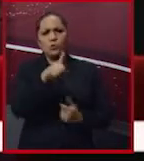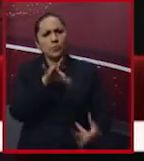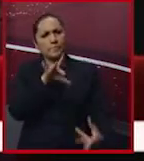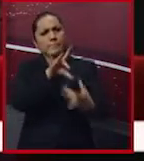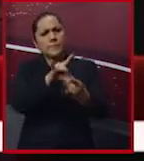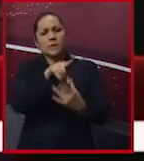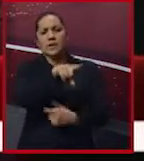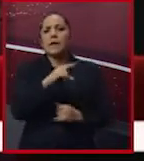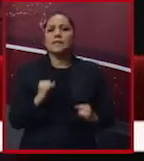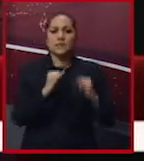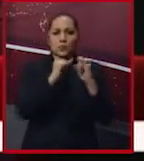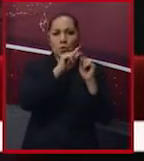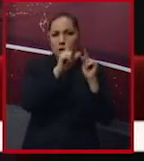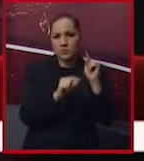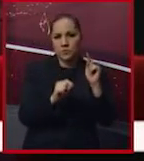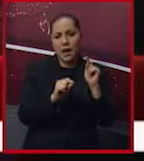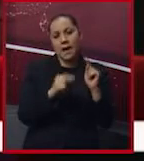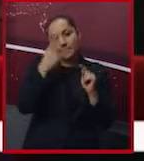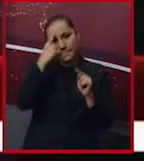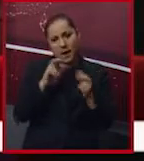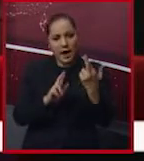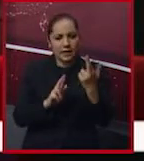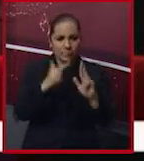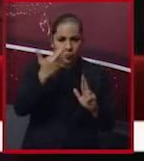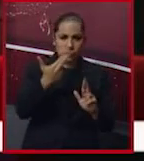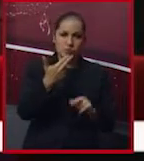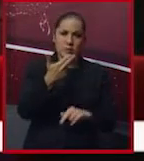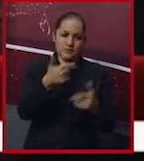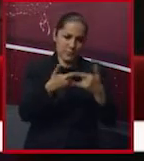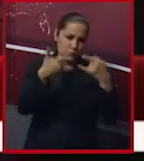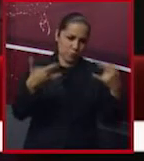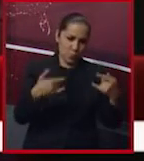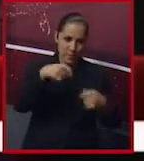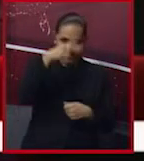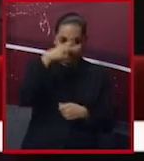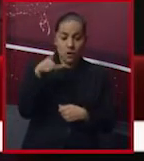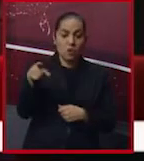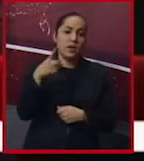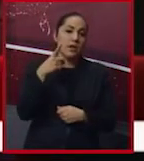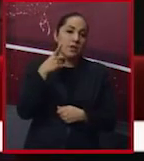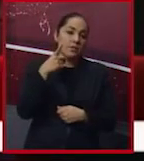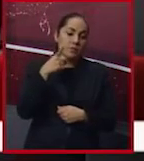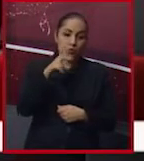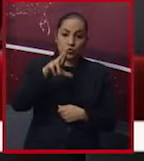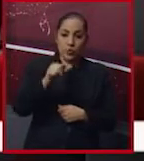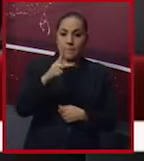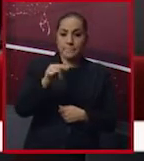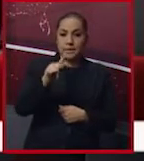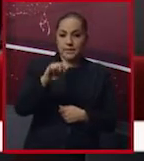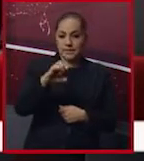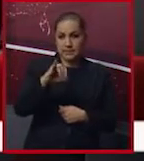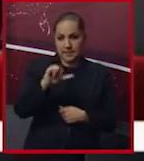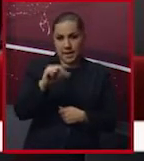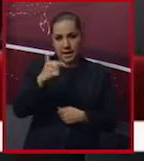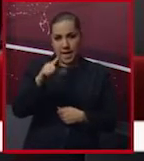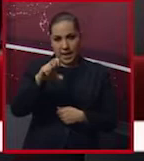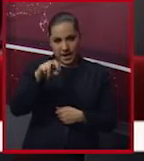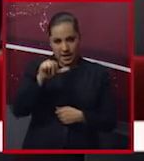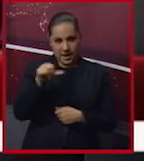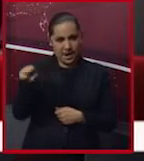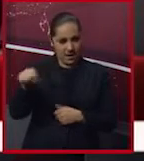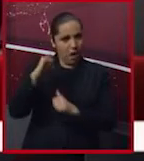de las Revoluciones Históricas mexicanas, que dirige la doctora Patricia Galeana, y con la que hemos llevado a cabo